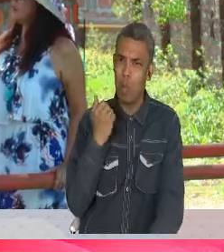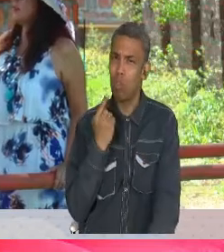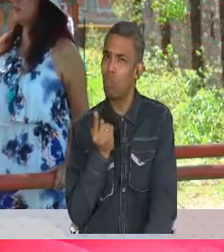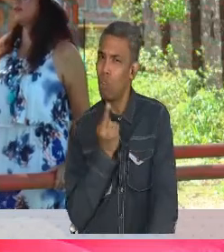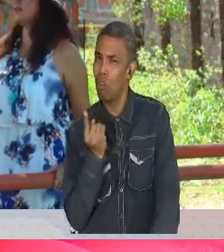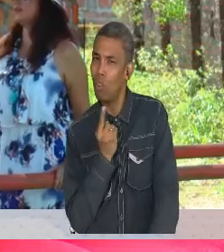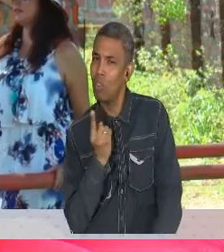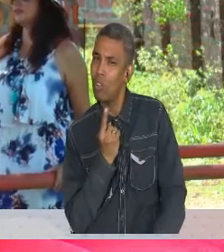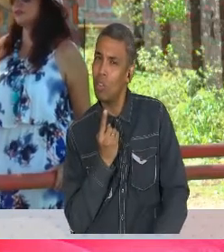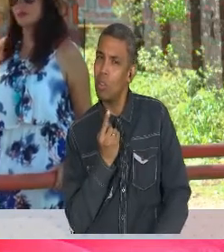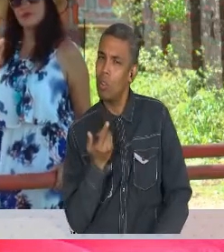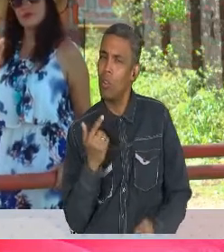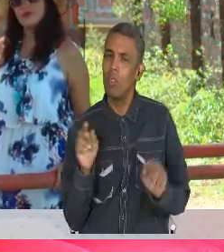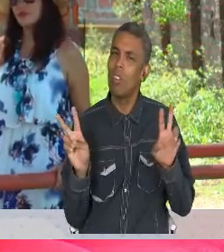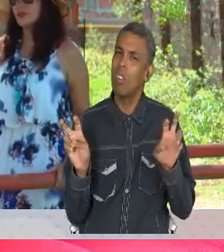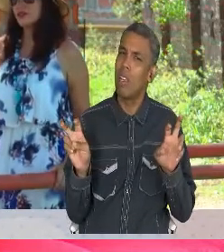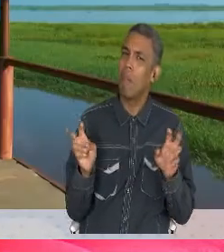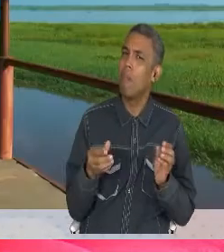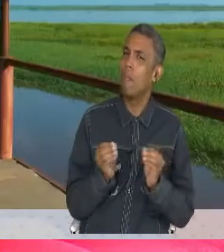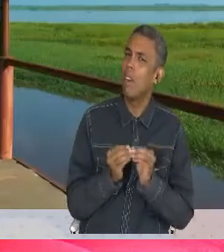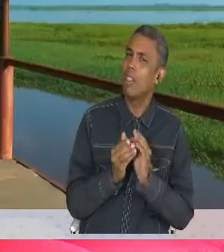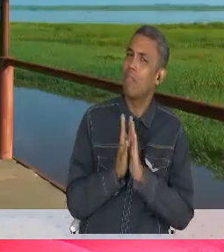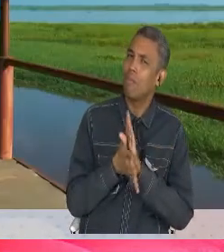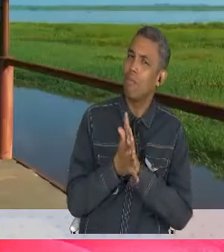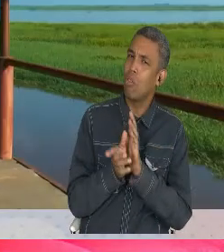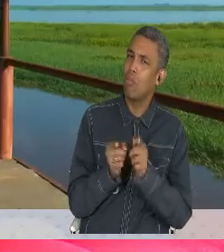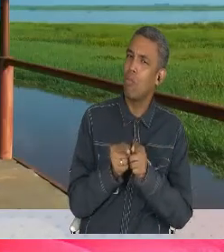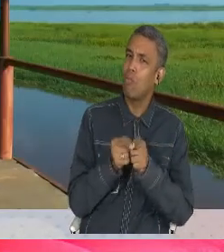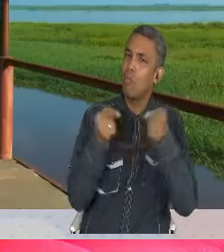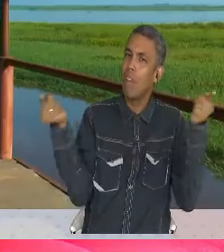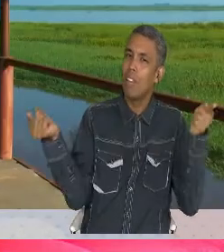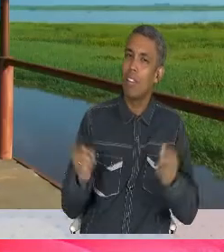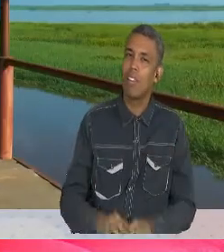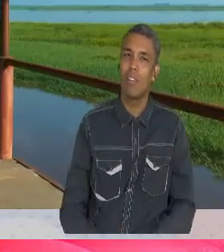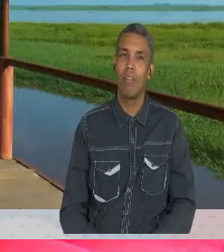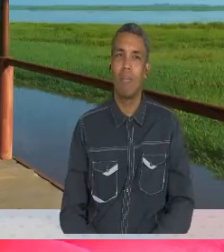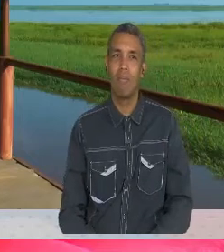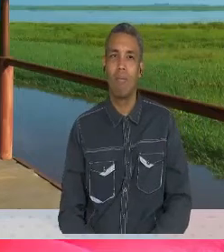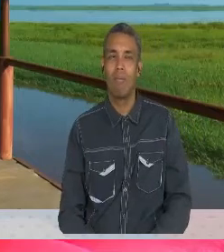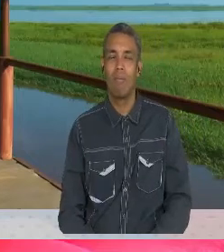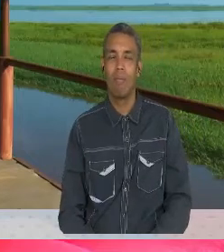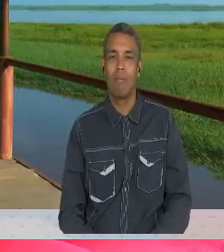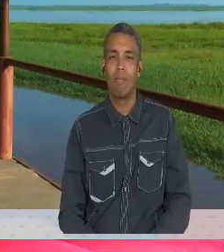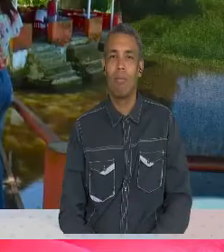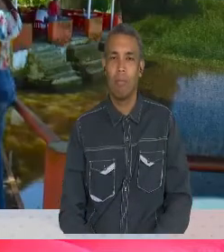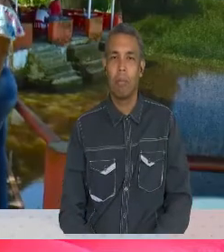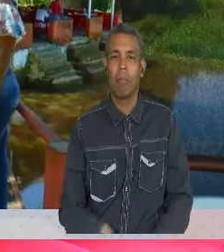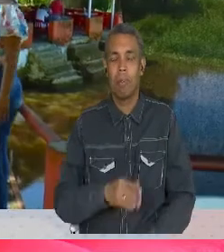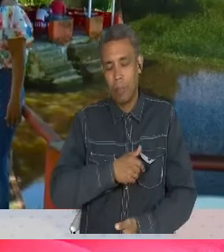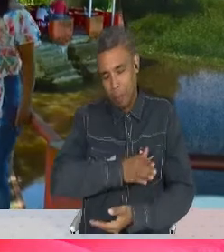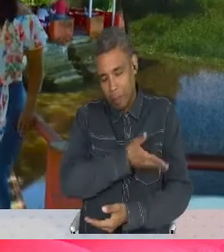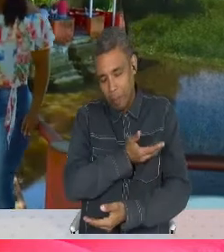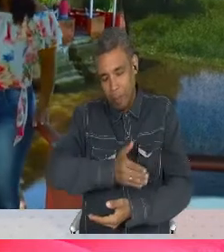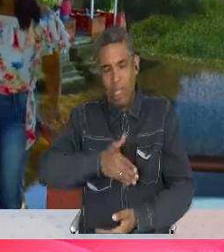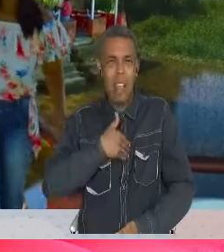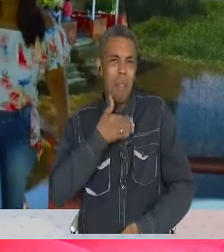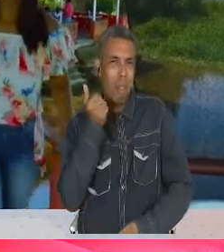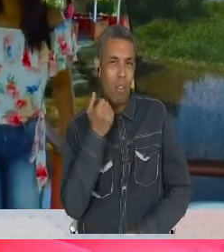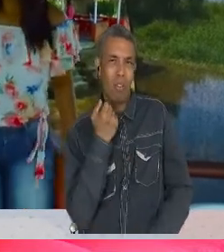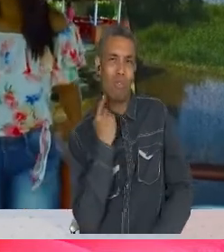la canción trata de esto, pero ¿de qué más habla? Háblenos un poquito más sobre la canción. Bueno, Mejor Estar Sola se origina de